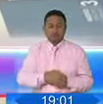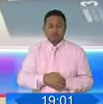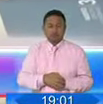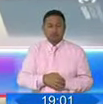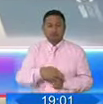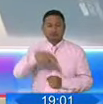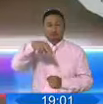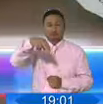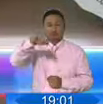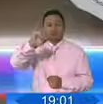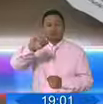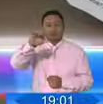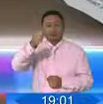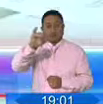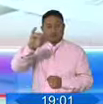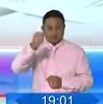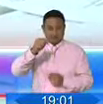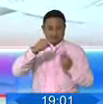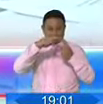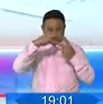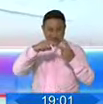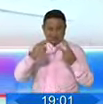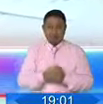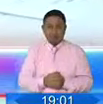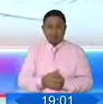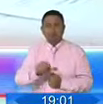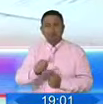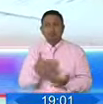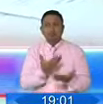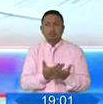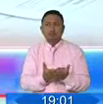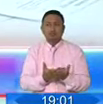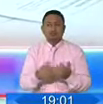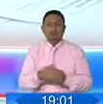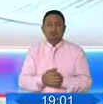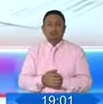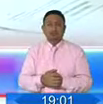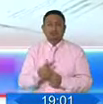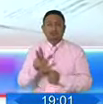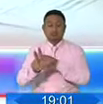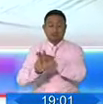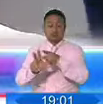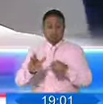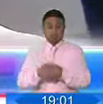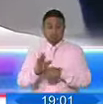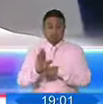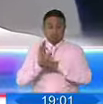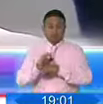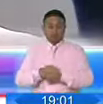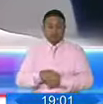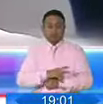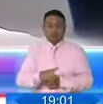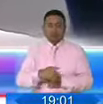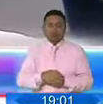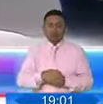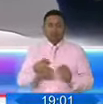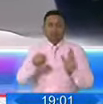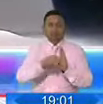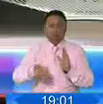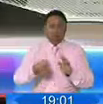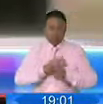Estefano Isaías. Otro de los indicios de vinculación serían las versiones de los tres implicados, lo que para el defensor de Follett,